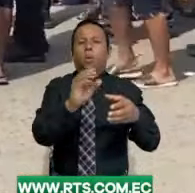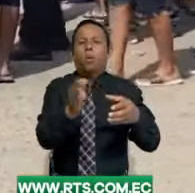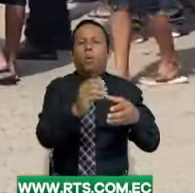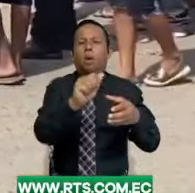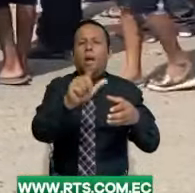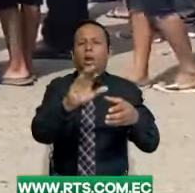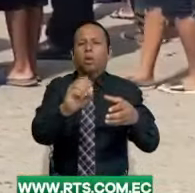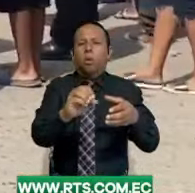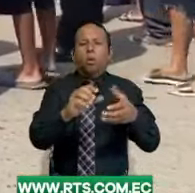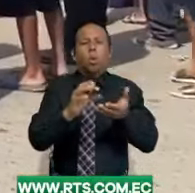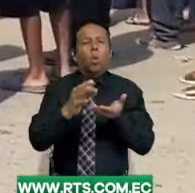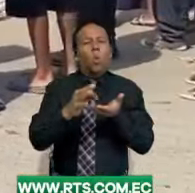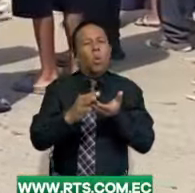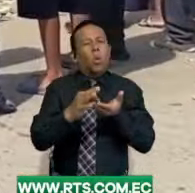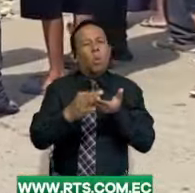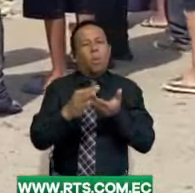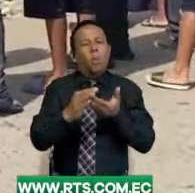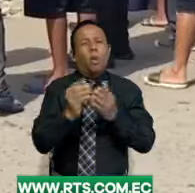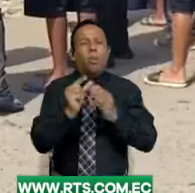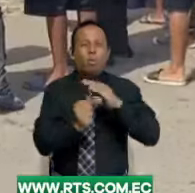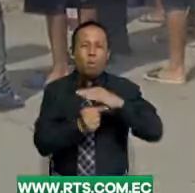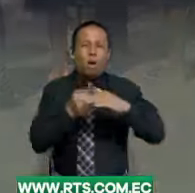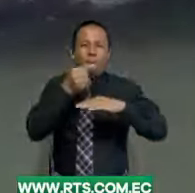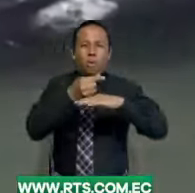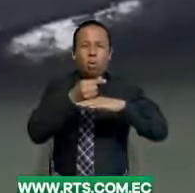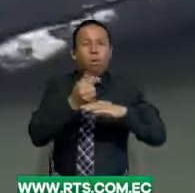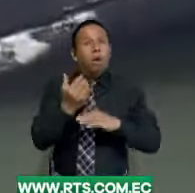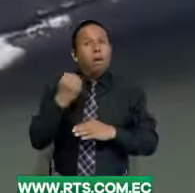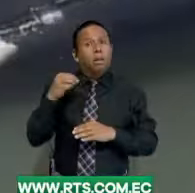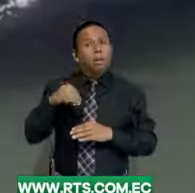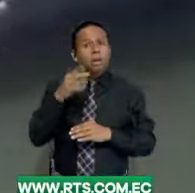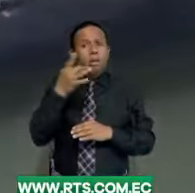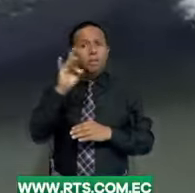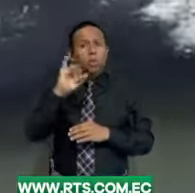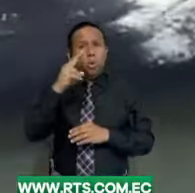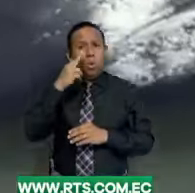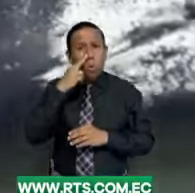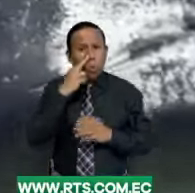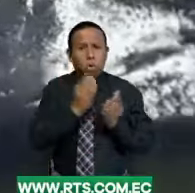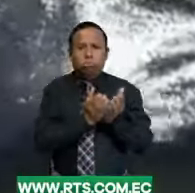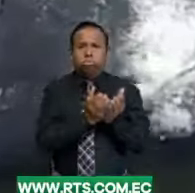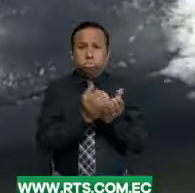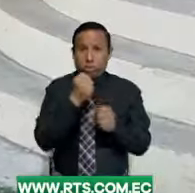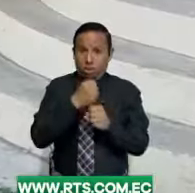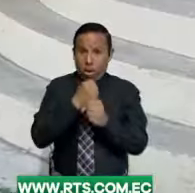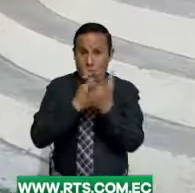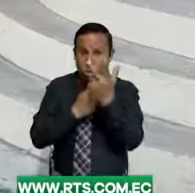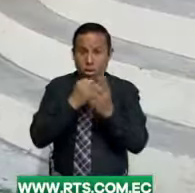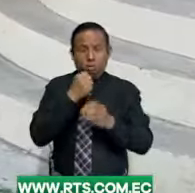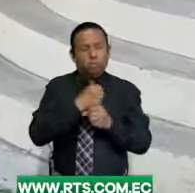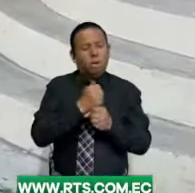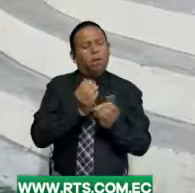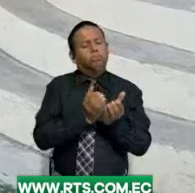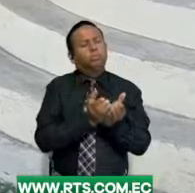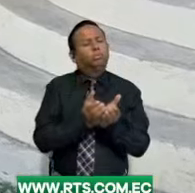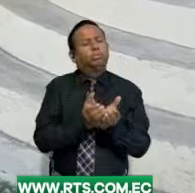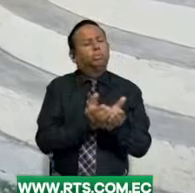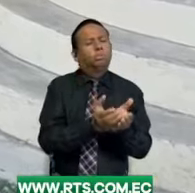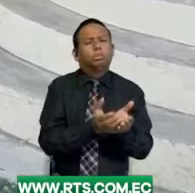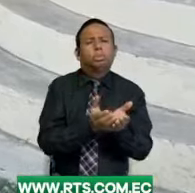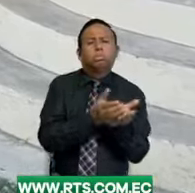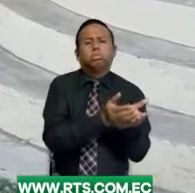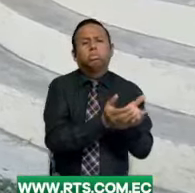de los desaparecidos el pasado martes 18 de junio cuando fueron atacados por un grupo terrorista. Que es un tema de